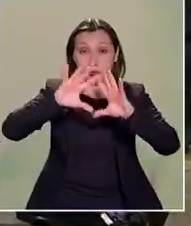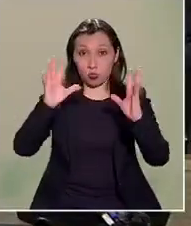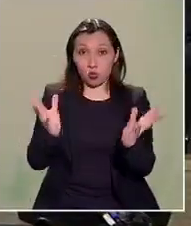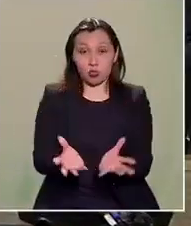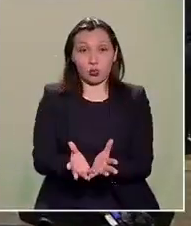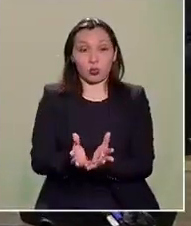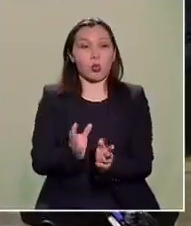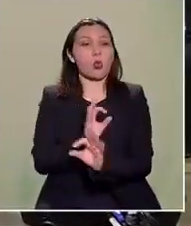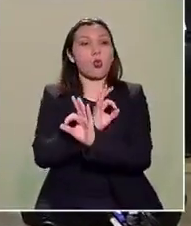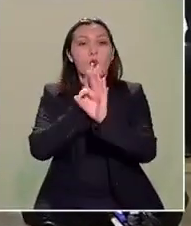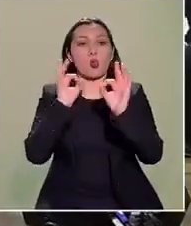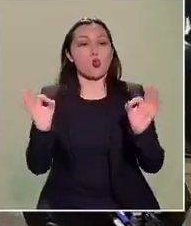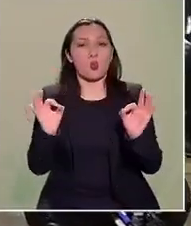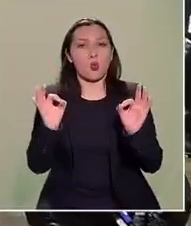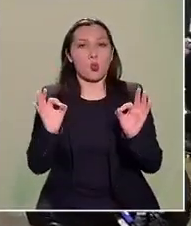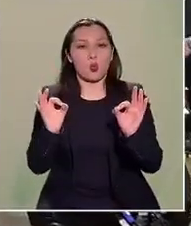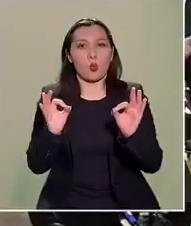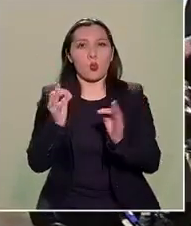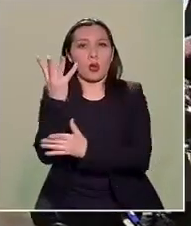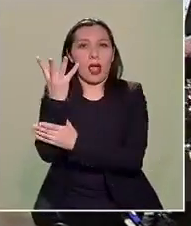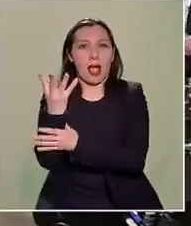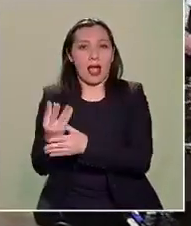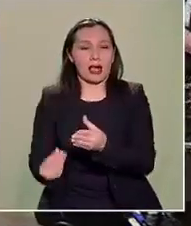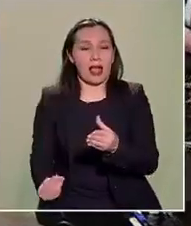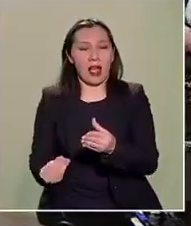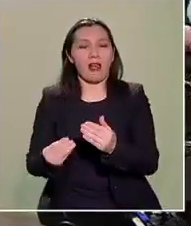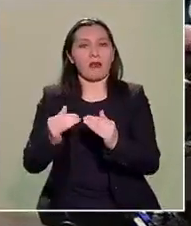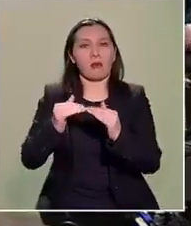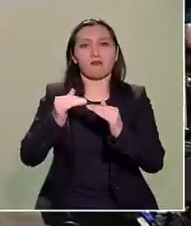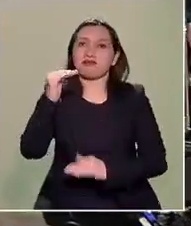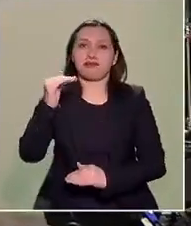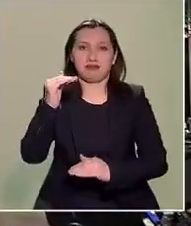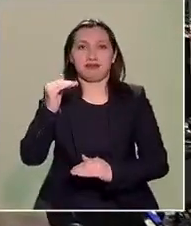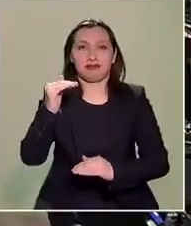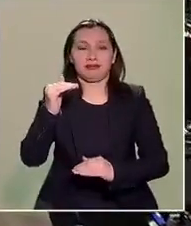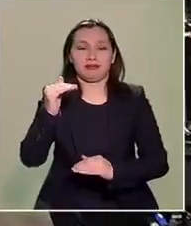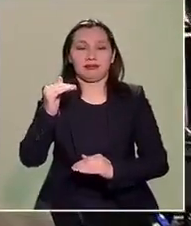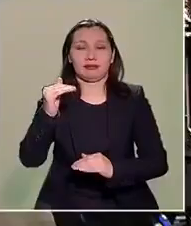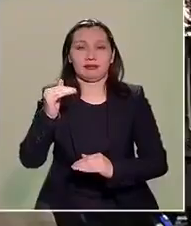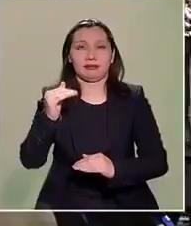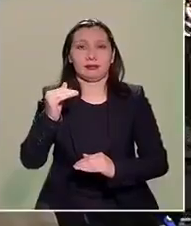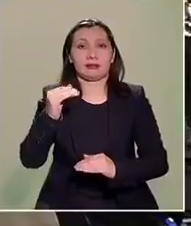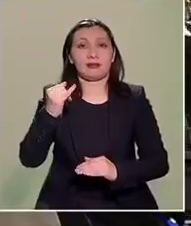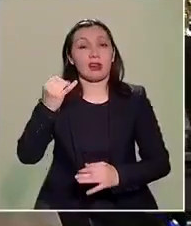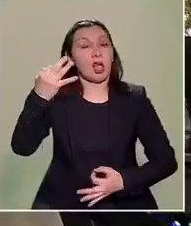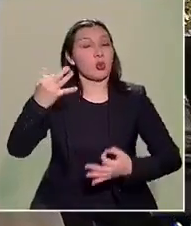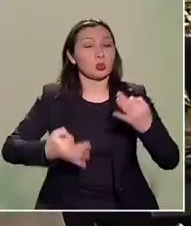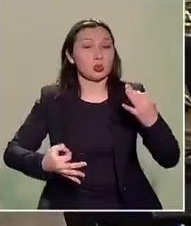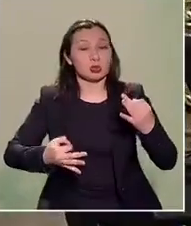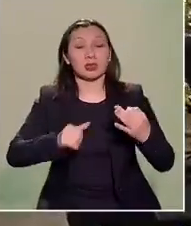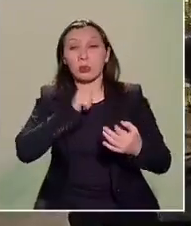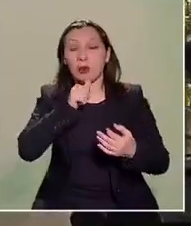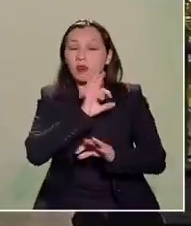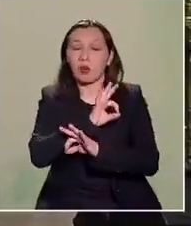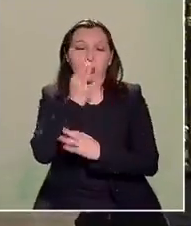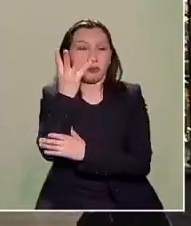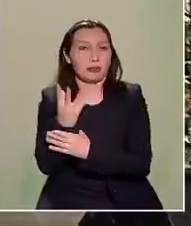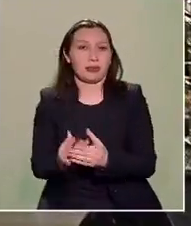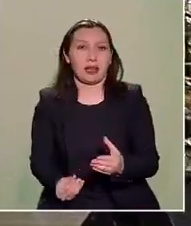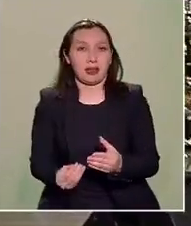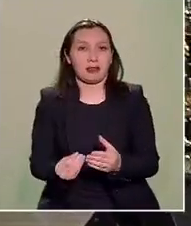nunca se acabará la desigualdad ni la injusticia ni la pobreza